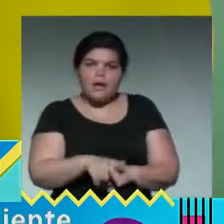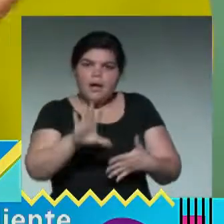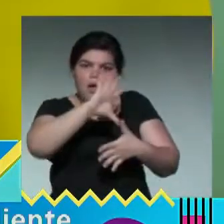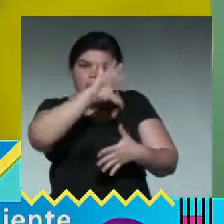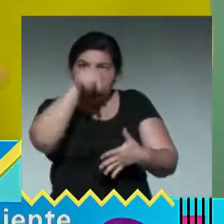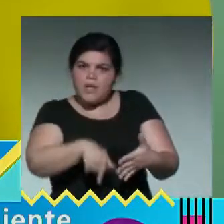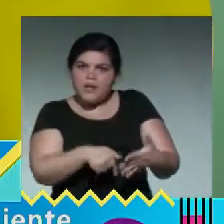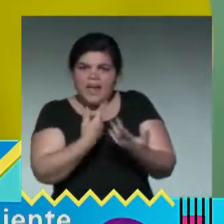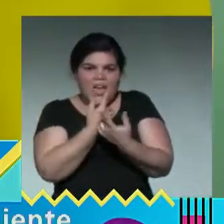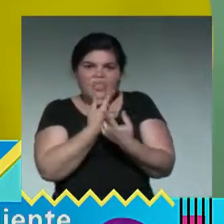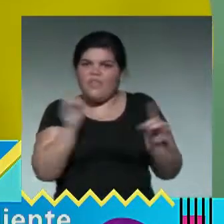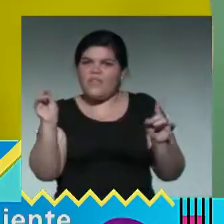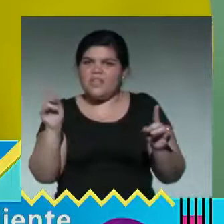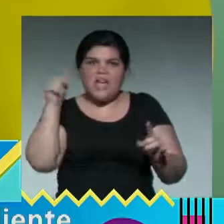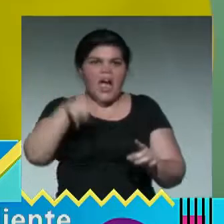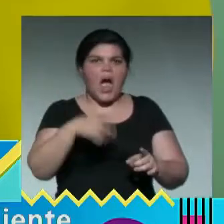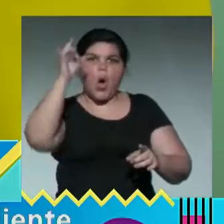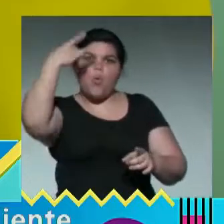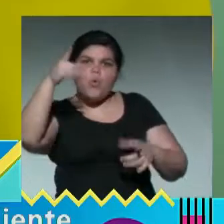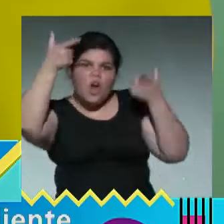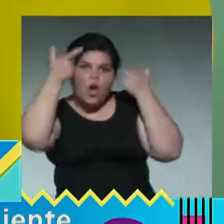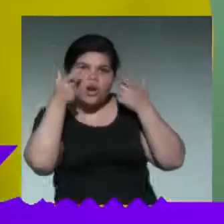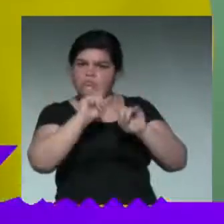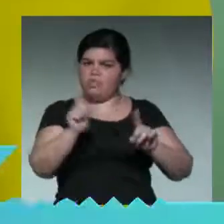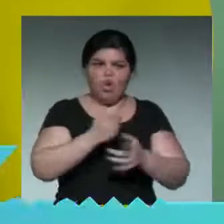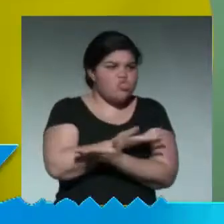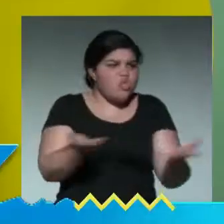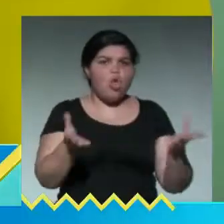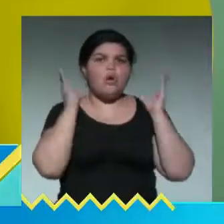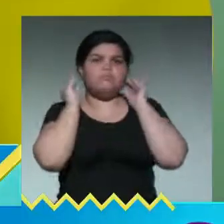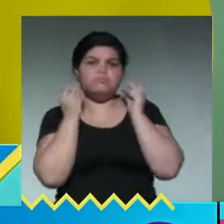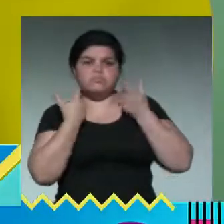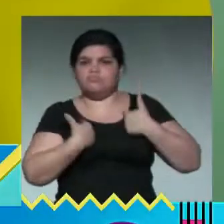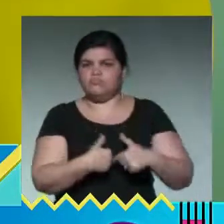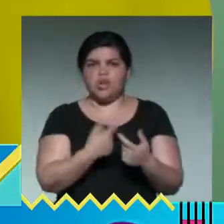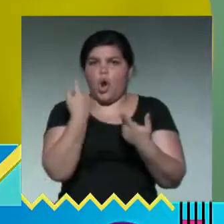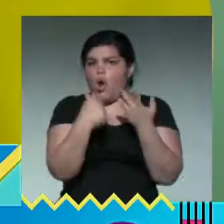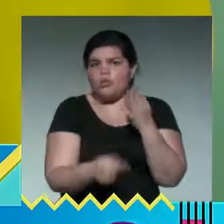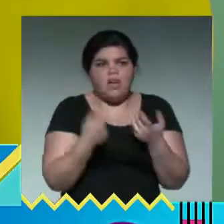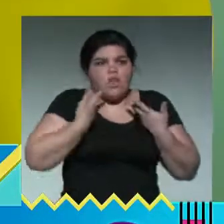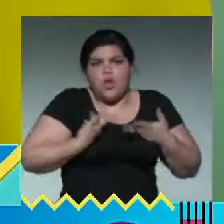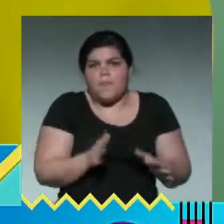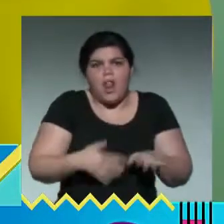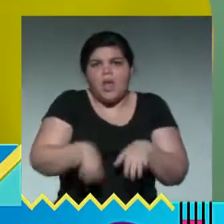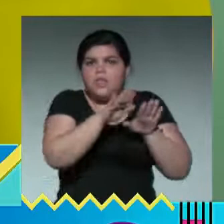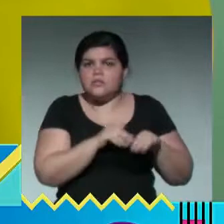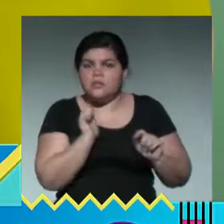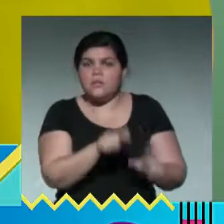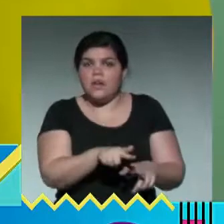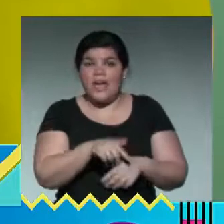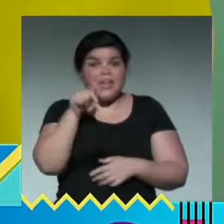locos, vamos a decirlo así, por el oro y la plata, ¿sí? O sea, hay todo un trasfondo económico, a mi entender,